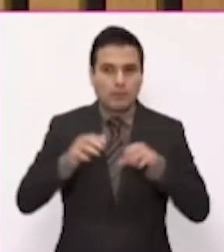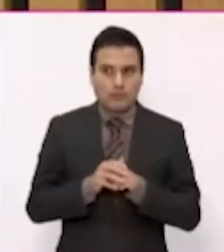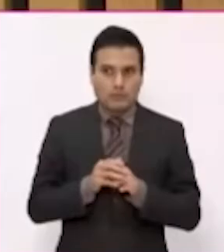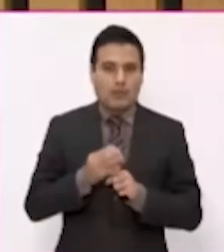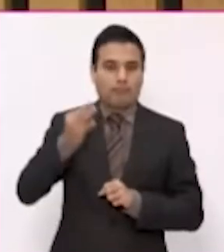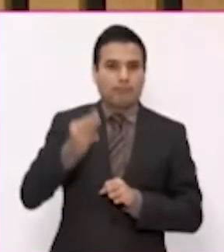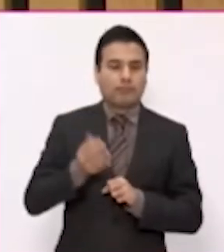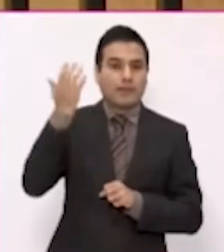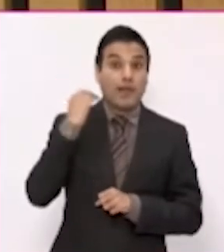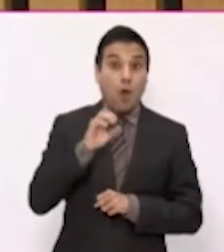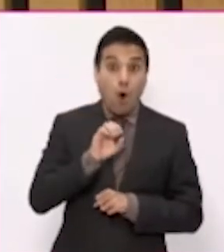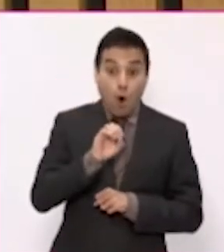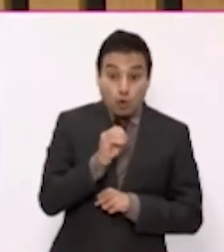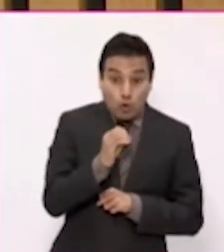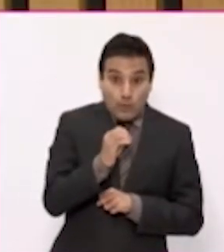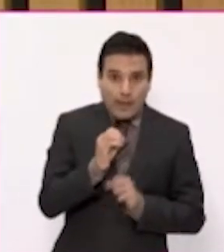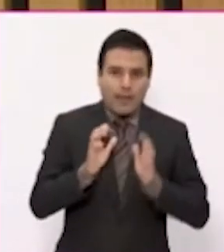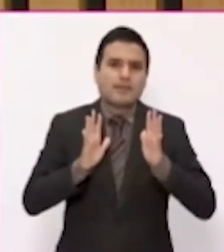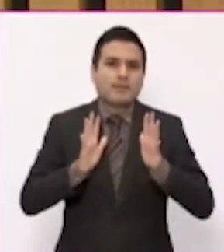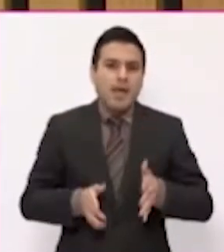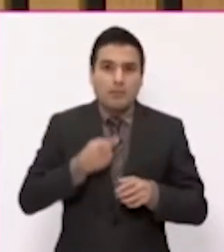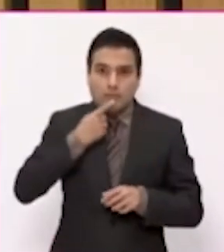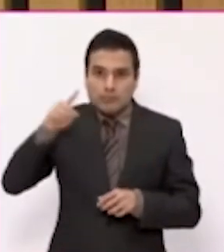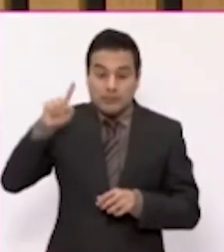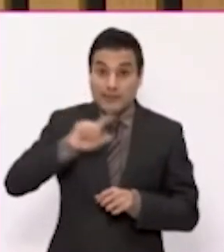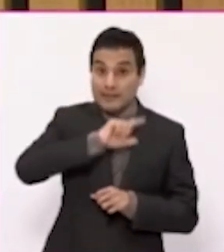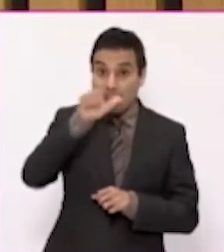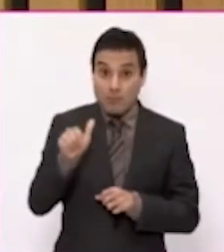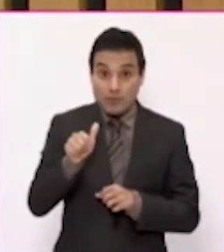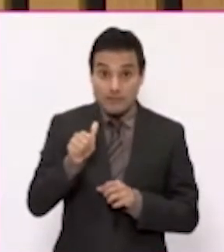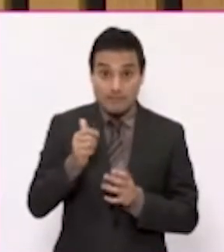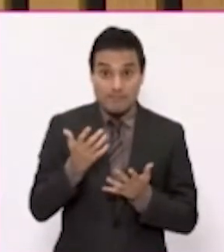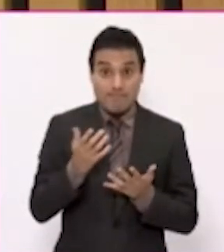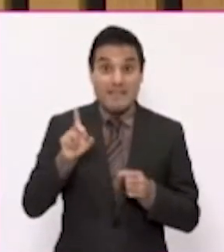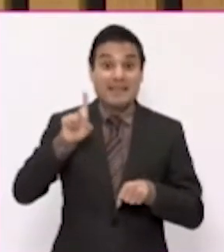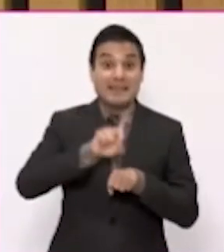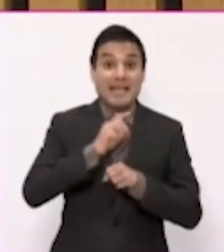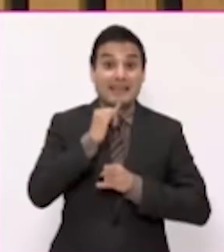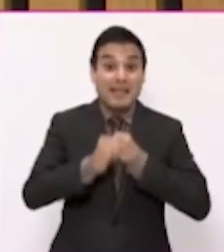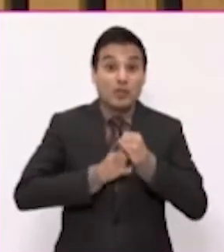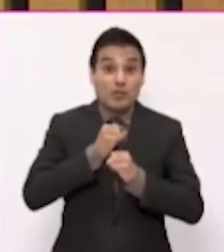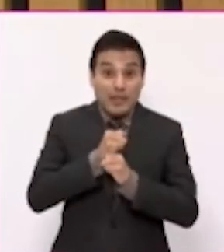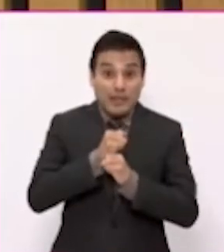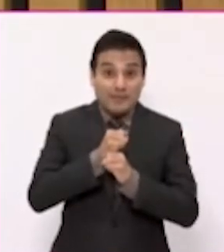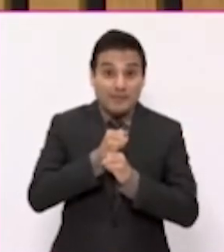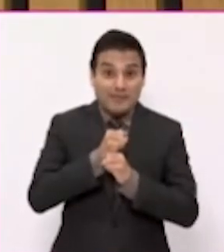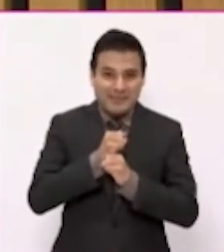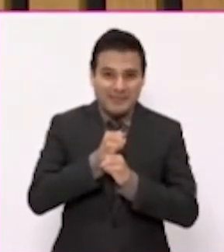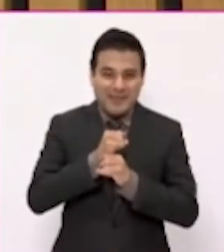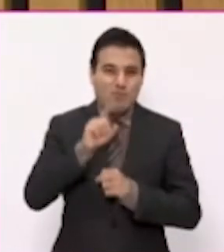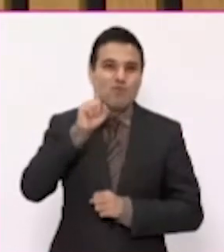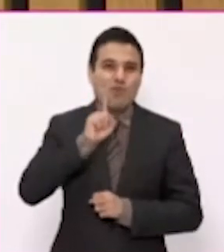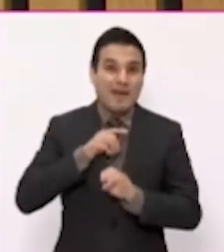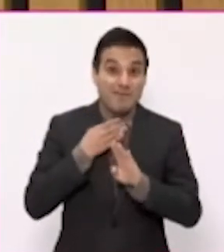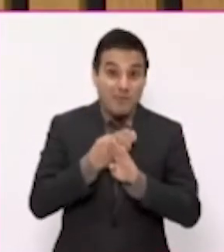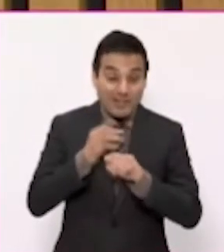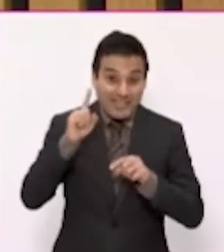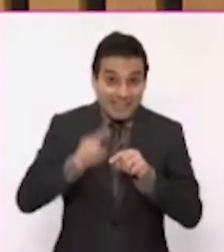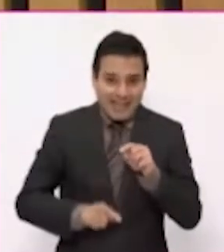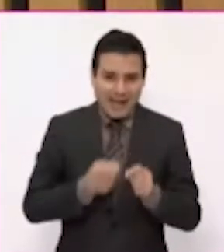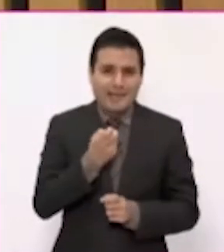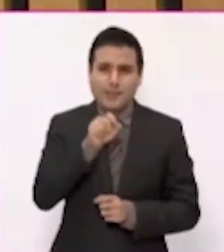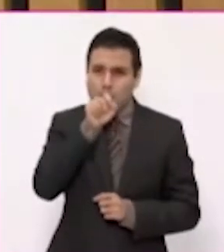desde octubre entró esta denuncia y la van a tratar justo el Día Internacional de la Erradicación de la Violencia contra las